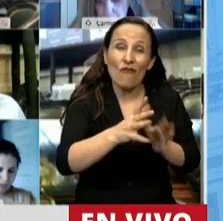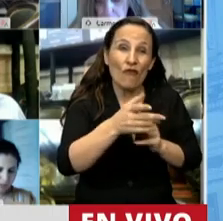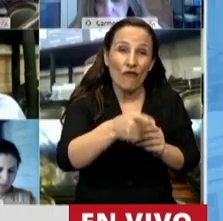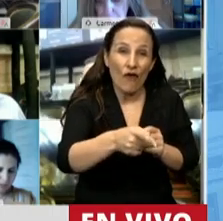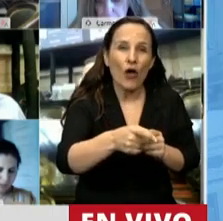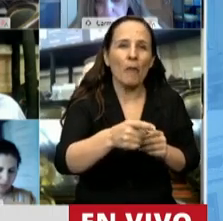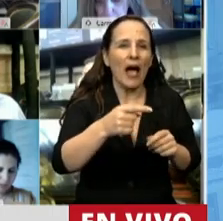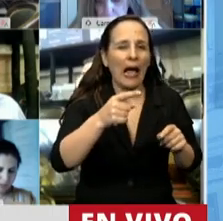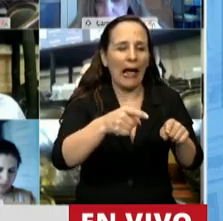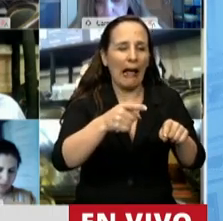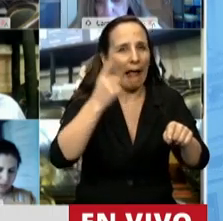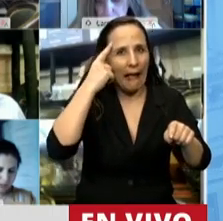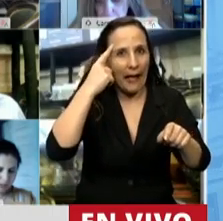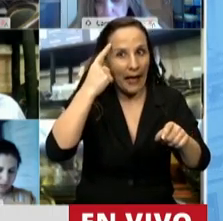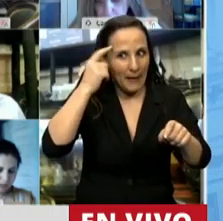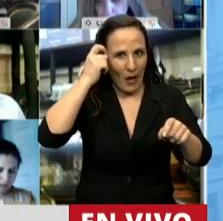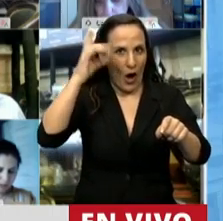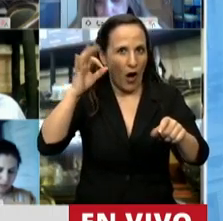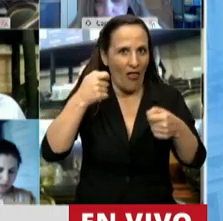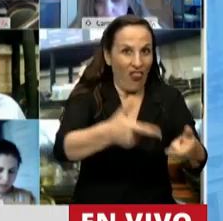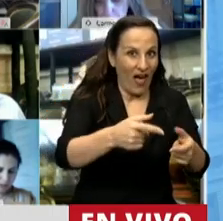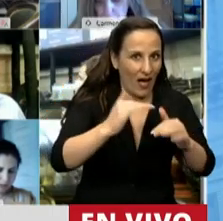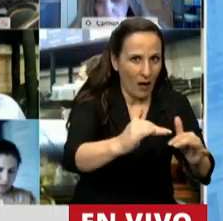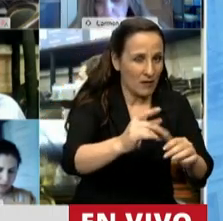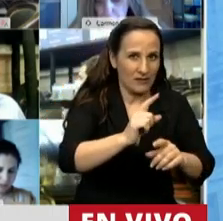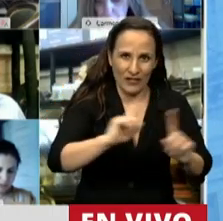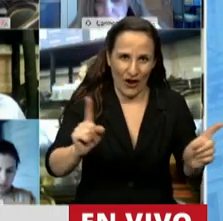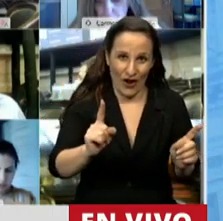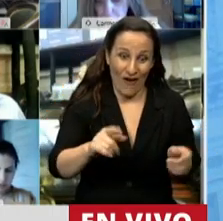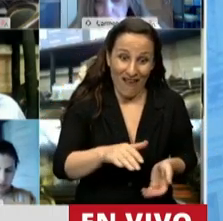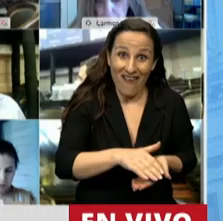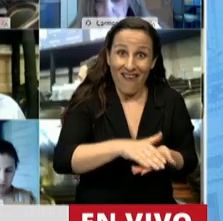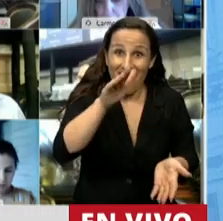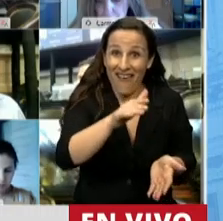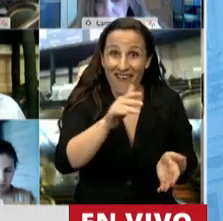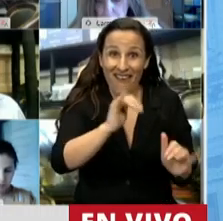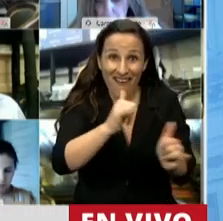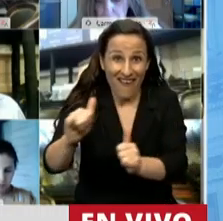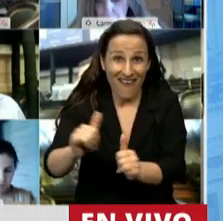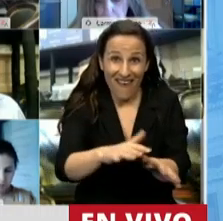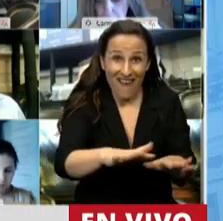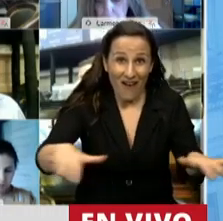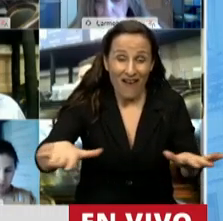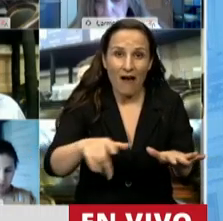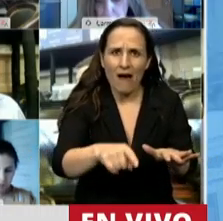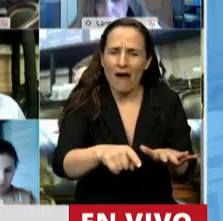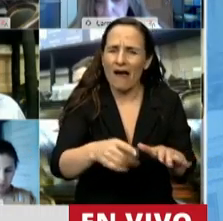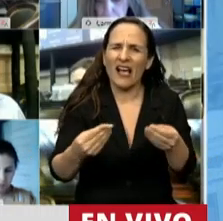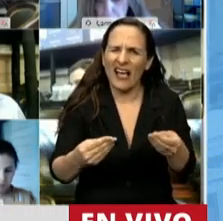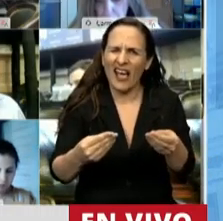el otro, y mucho menos educar en la primera infancia puede consistir en comenzar a instalar